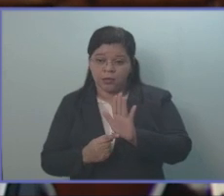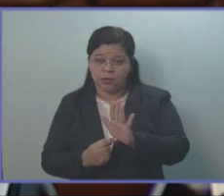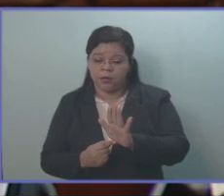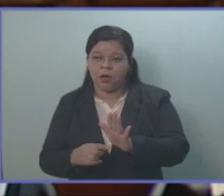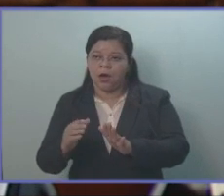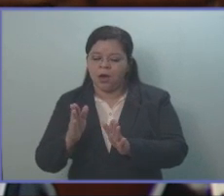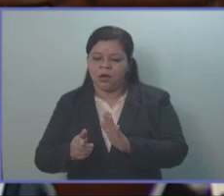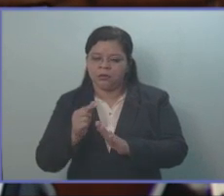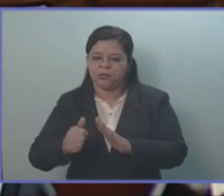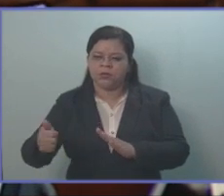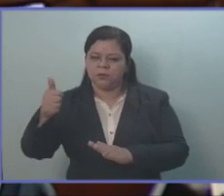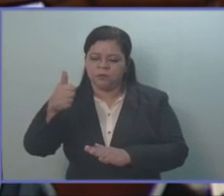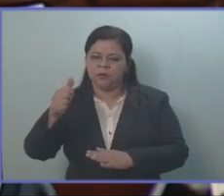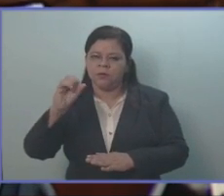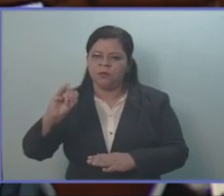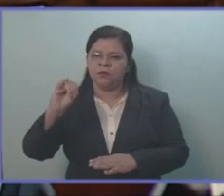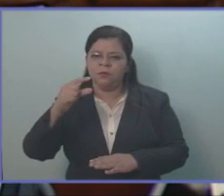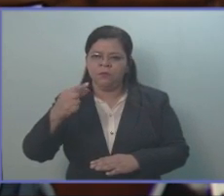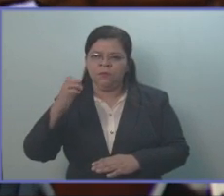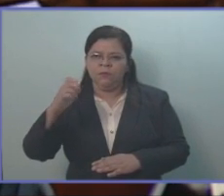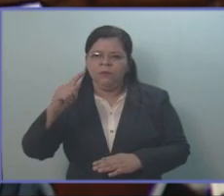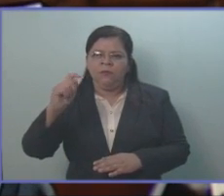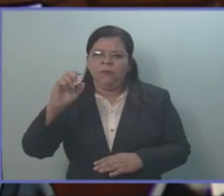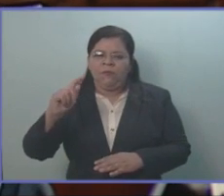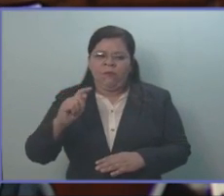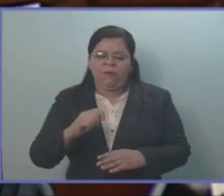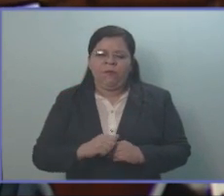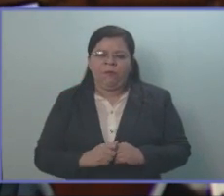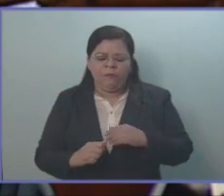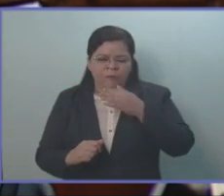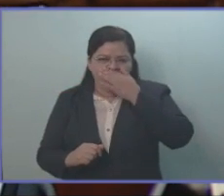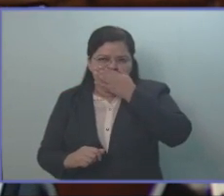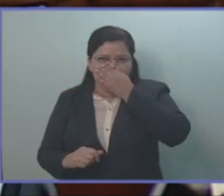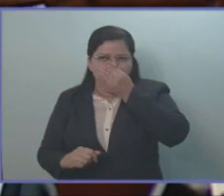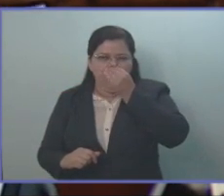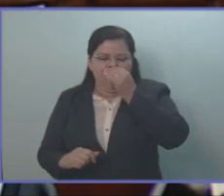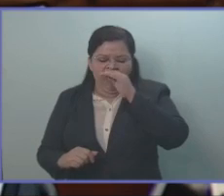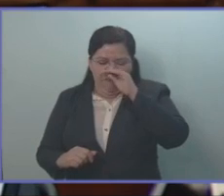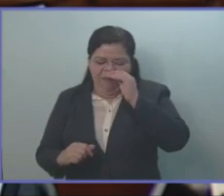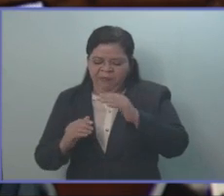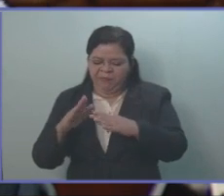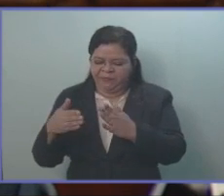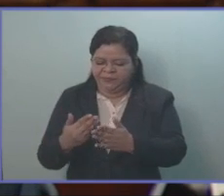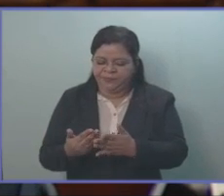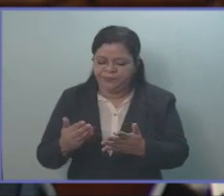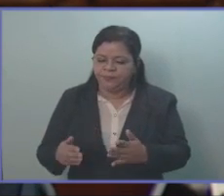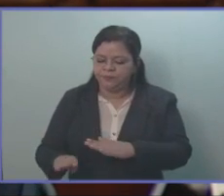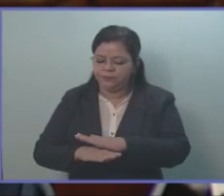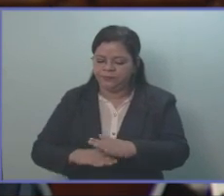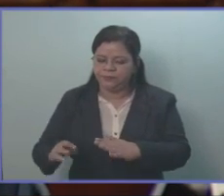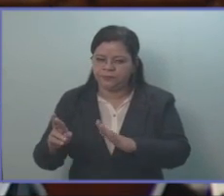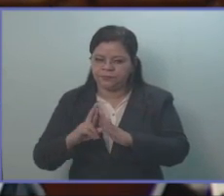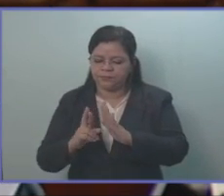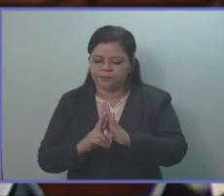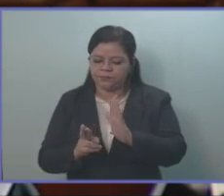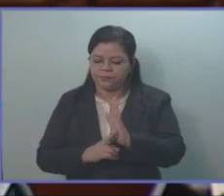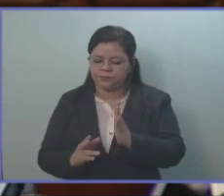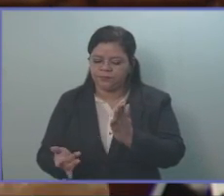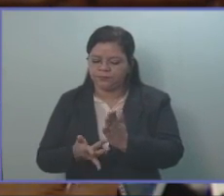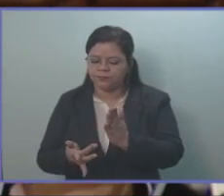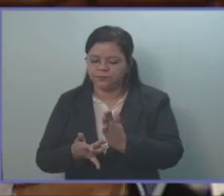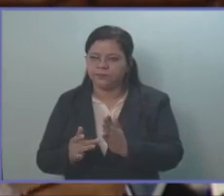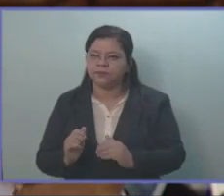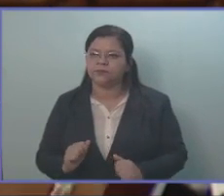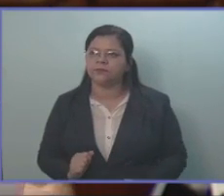la Superintendencia General de Electricidad y Telecomunicaciones de conformidad al reglamento técnico